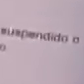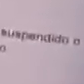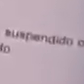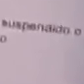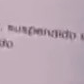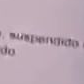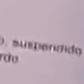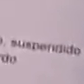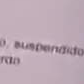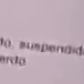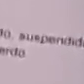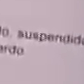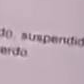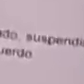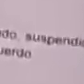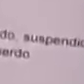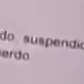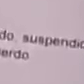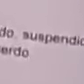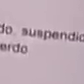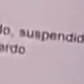conocido como Superbigote